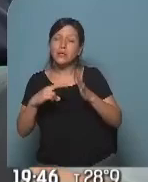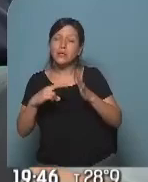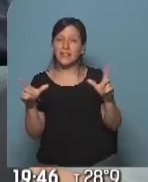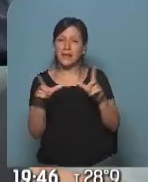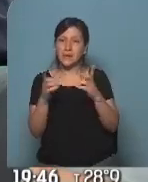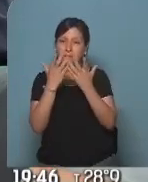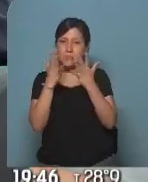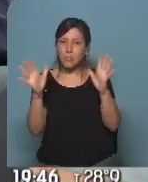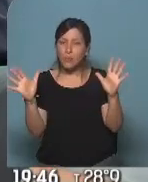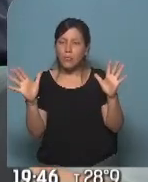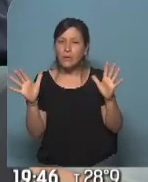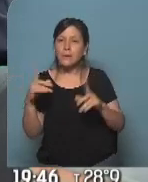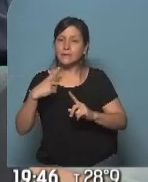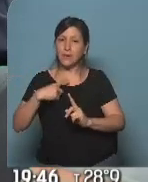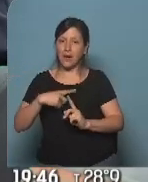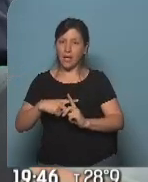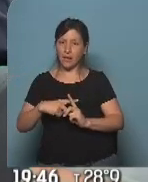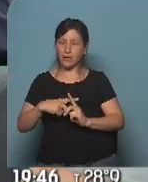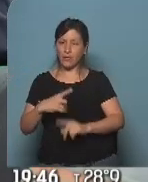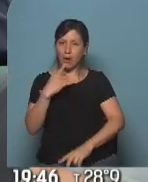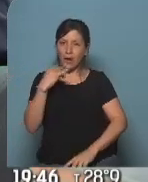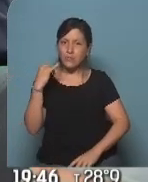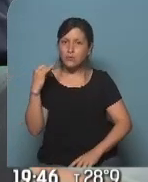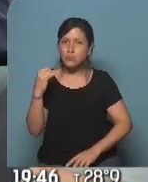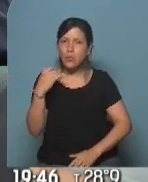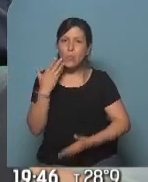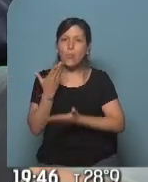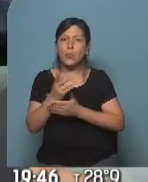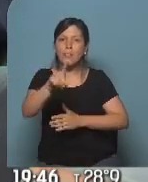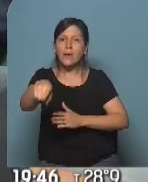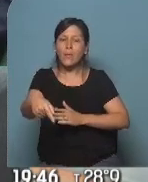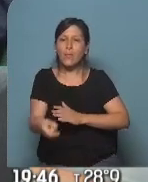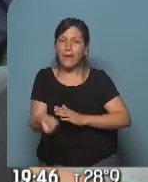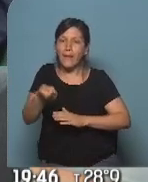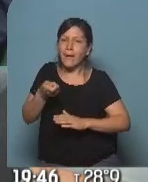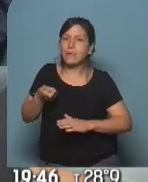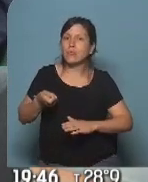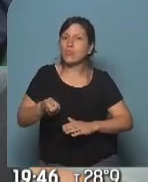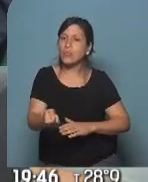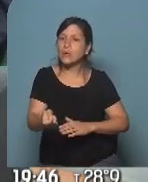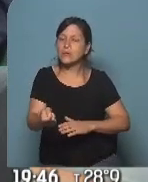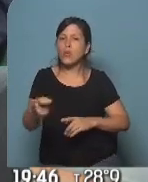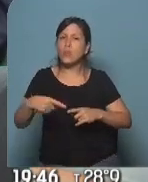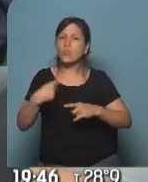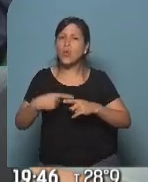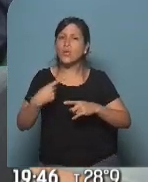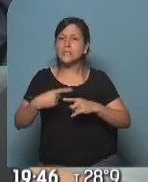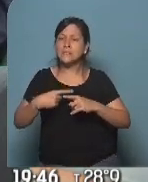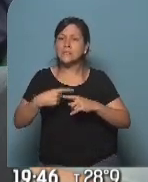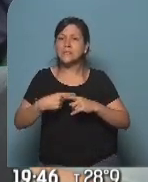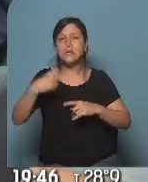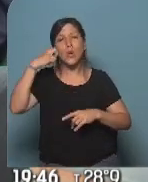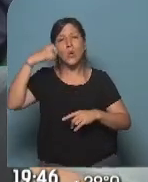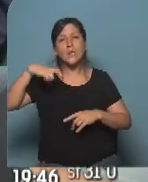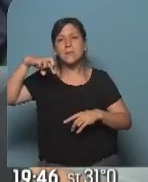elisa carrió anunció que va a pedir en las próximas horas ante la justicia el juicio político de ramos padilla el juez de dolores